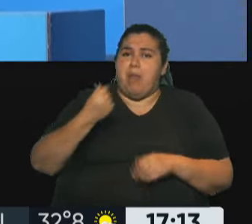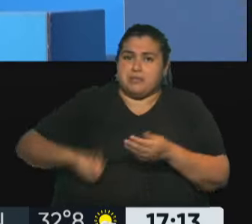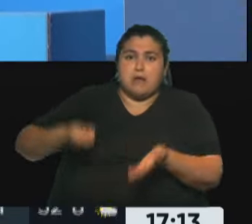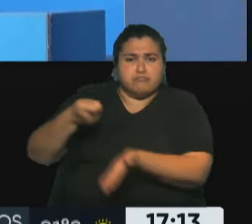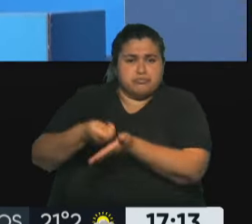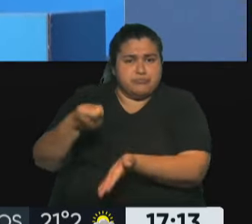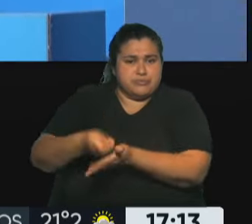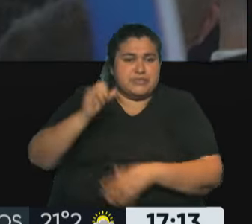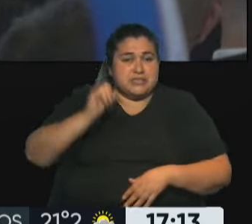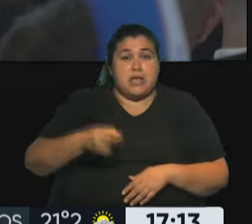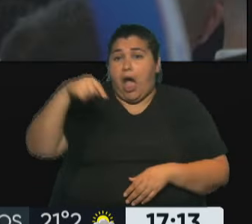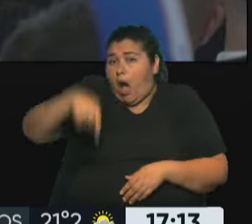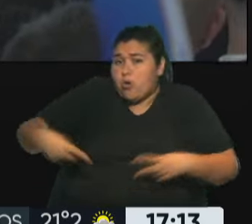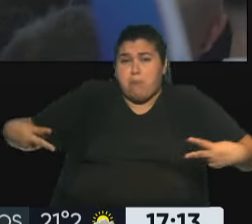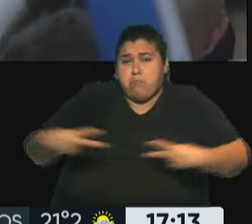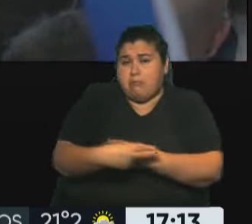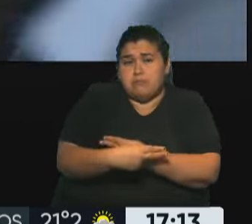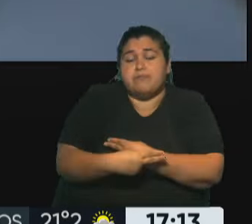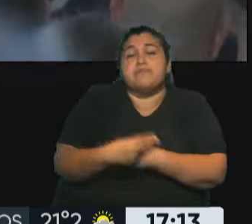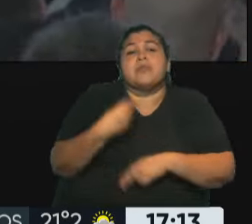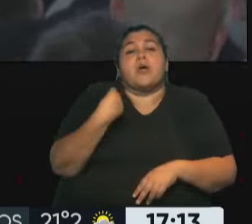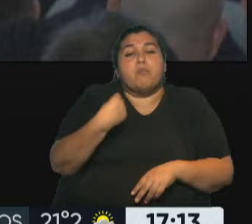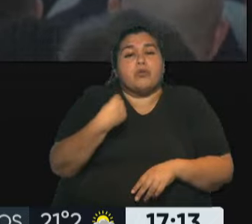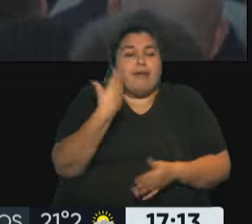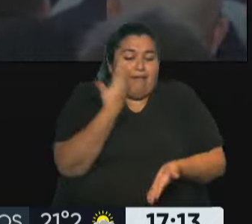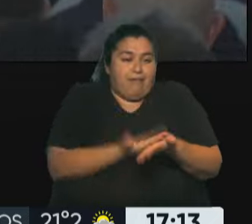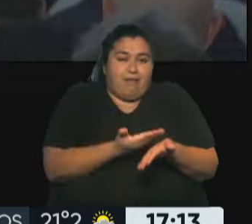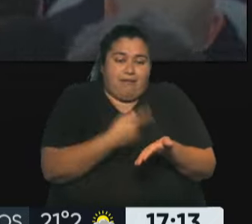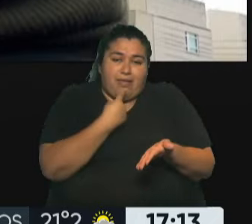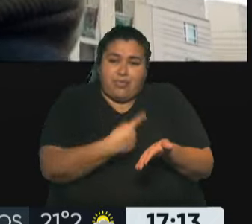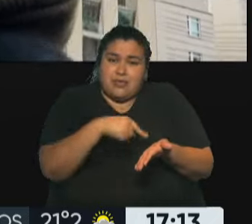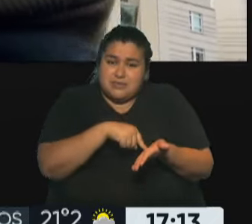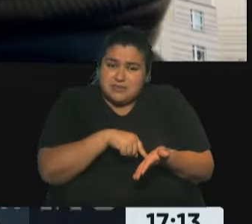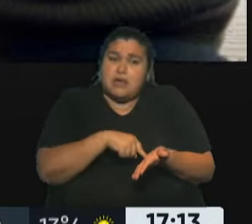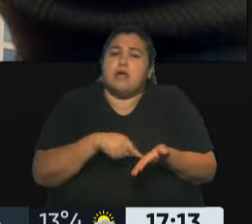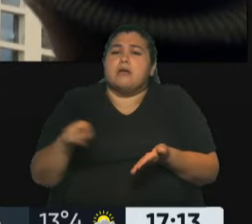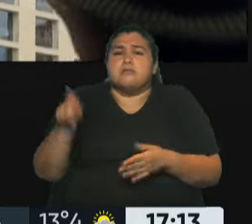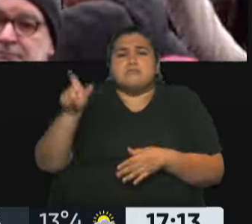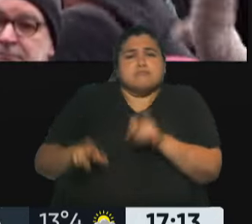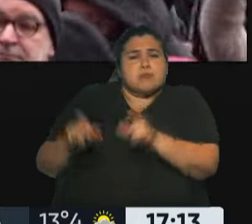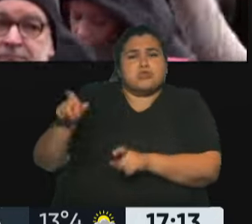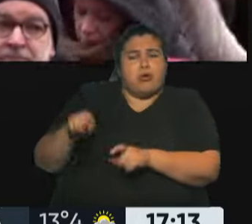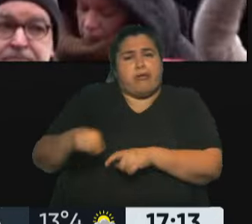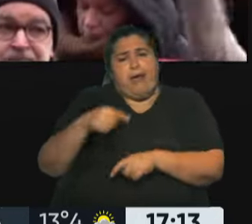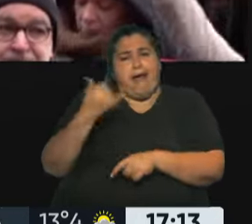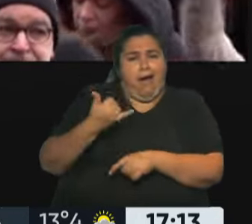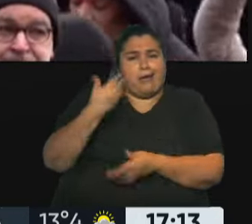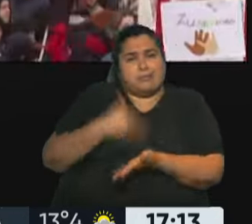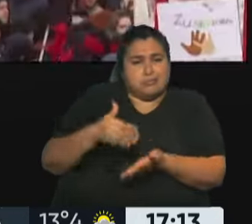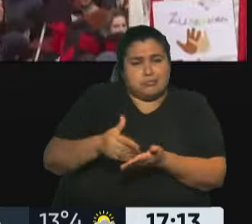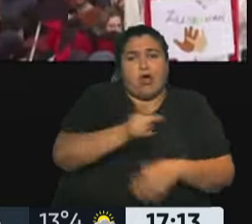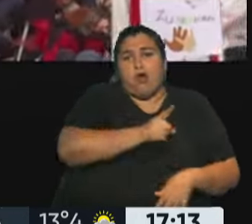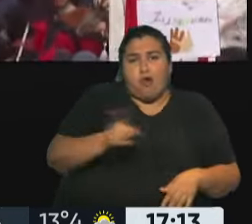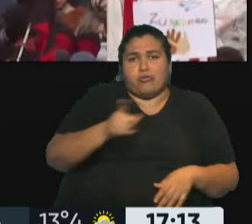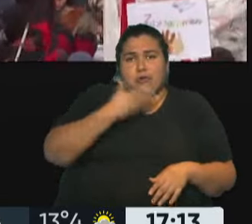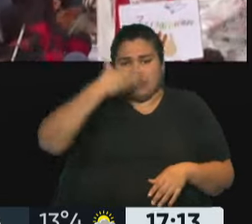caso se lo retiran, y es interesante porque lo que dicen en el fallo es que este partido tiene una actitud racista, especialmente